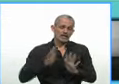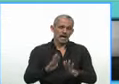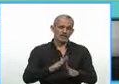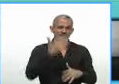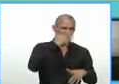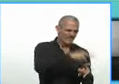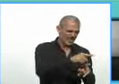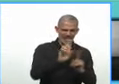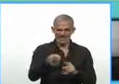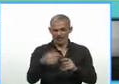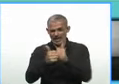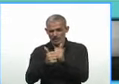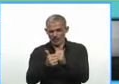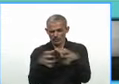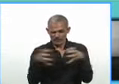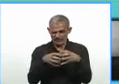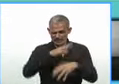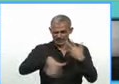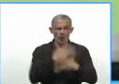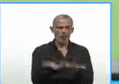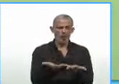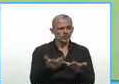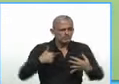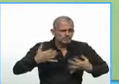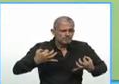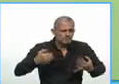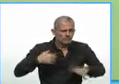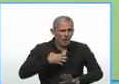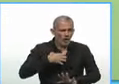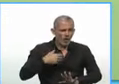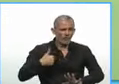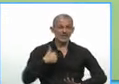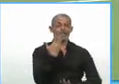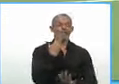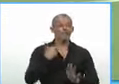finales junto con las World League, pero estamos bien, yo tengo confianza y me